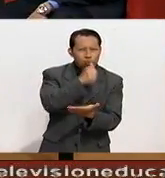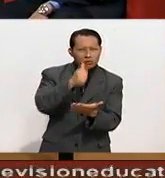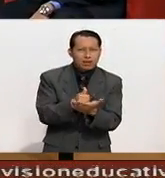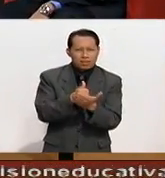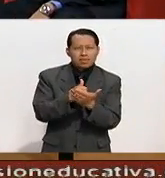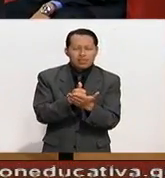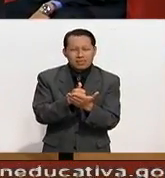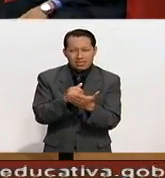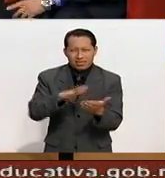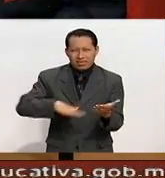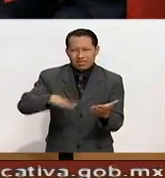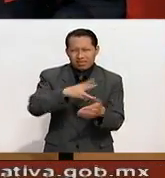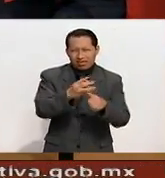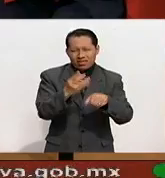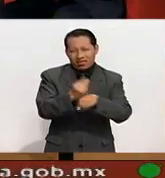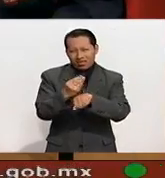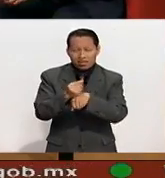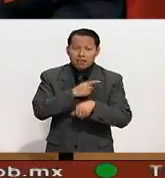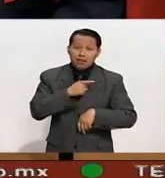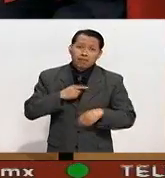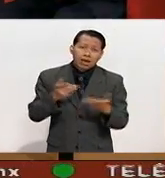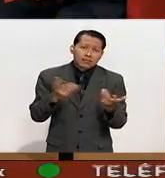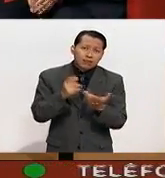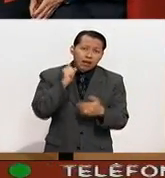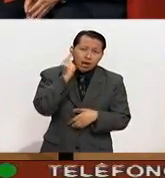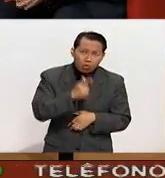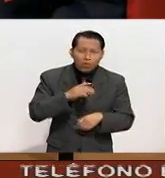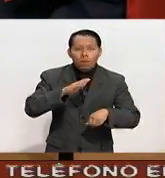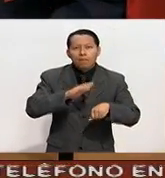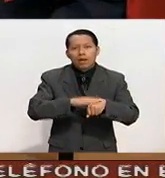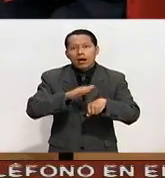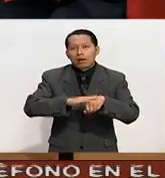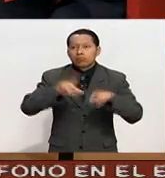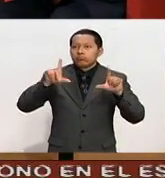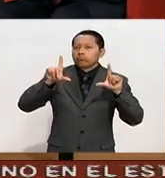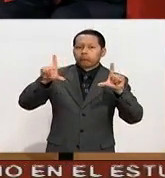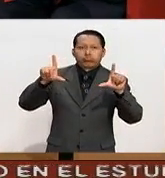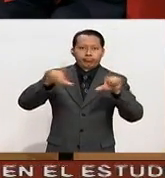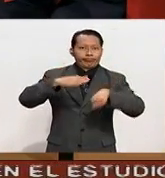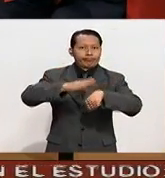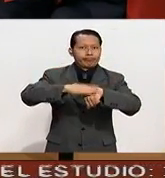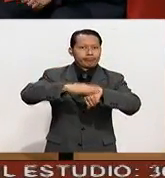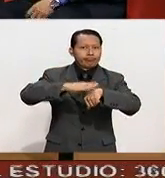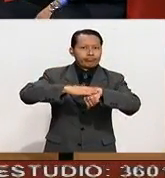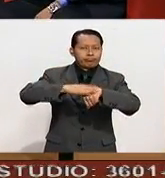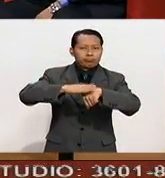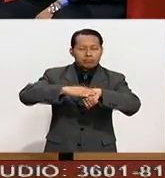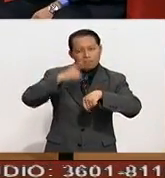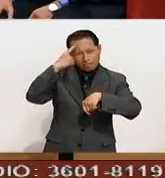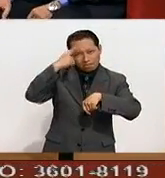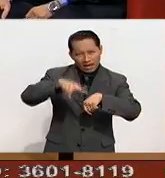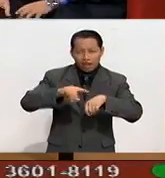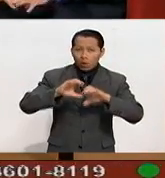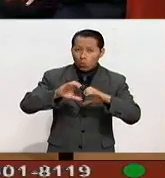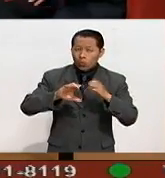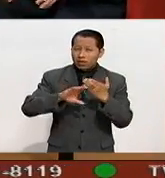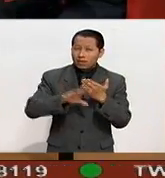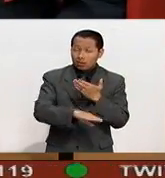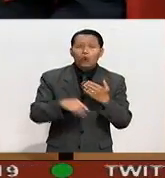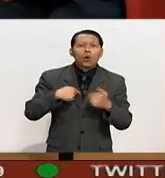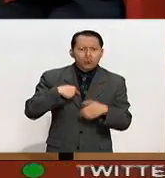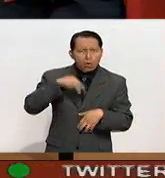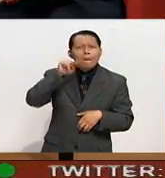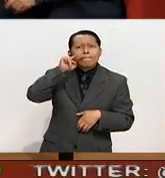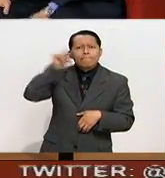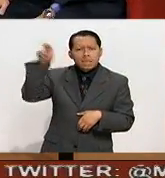ellos también deben de hacer algo, pues por ejemplo, para poner más señalamientos, para prevenir este tipo de cuestiones, porque ya he visto en Alemania algunas, de hecho